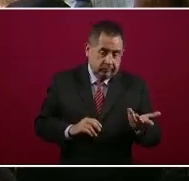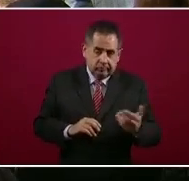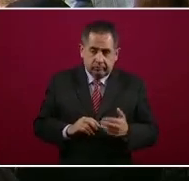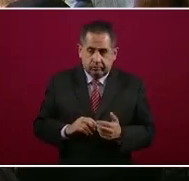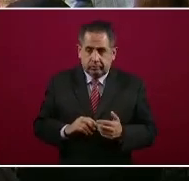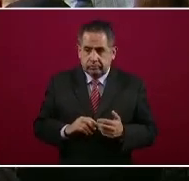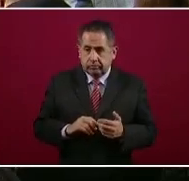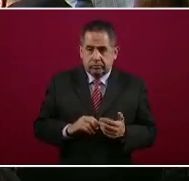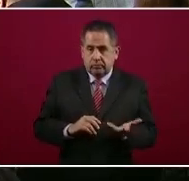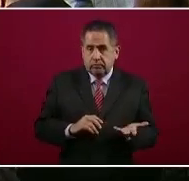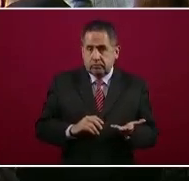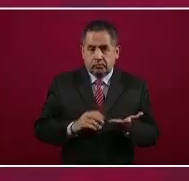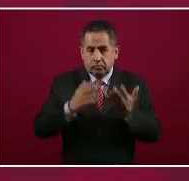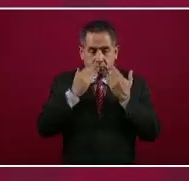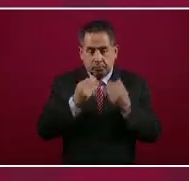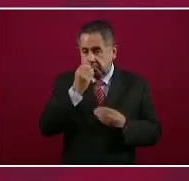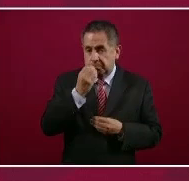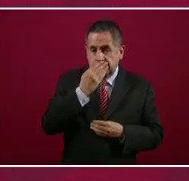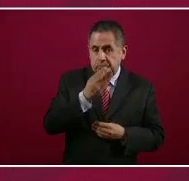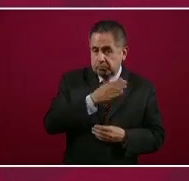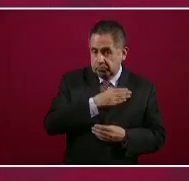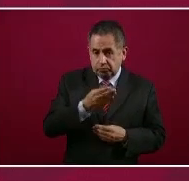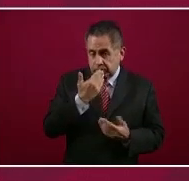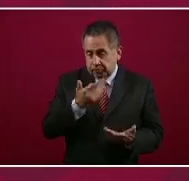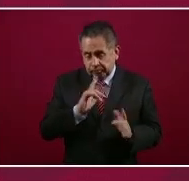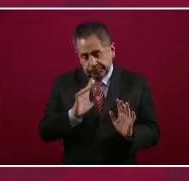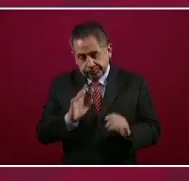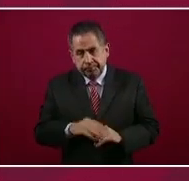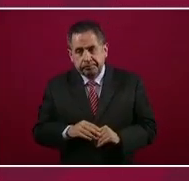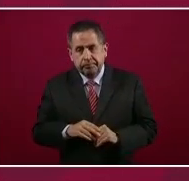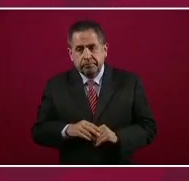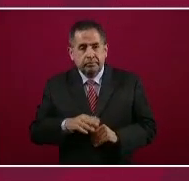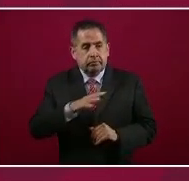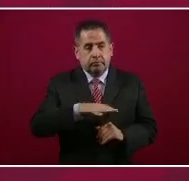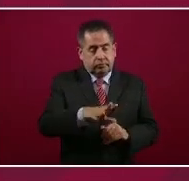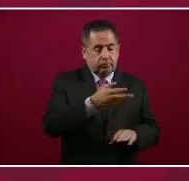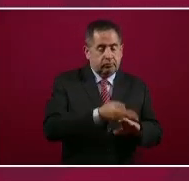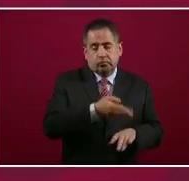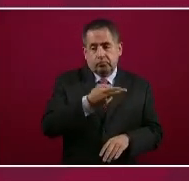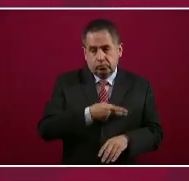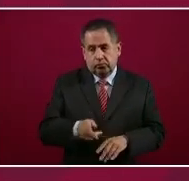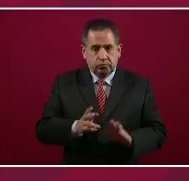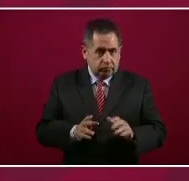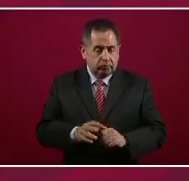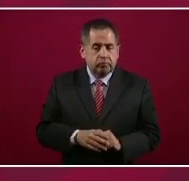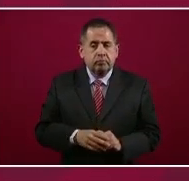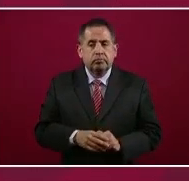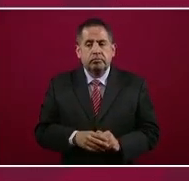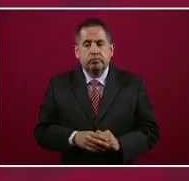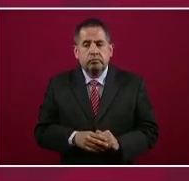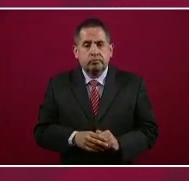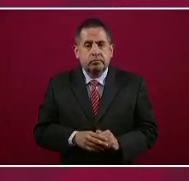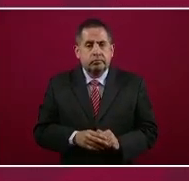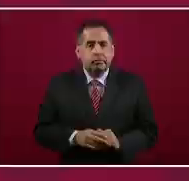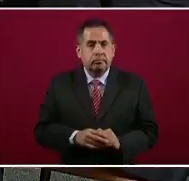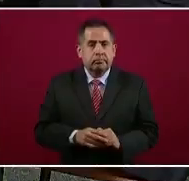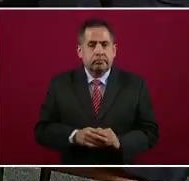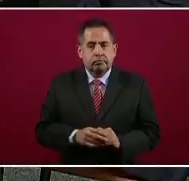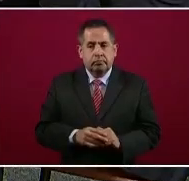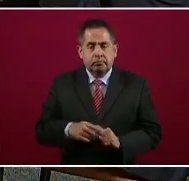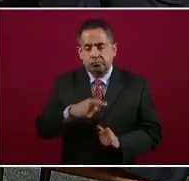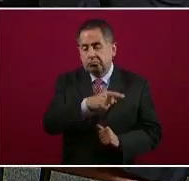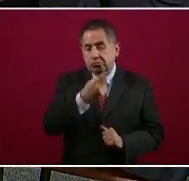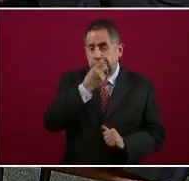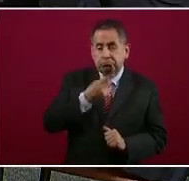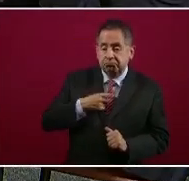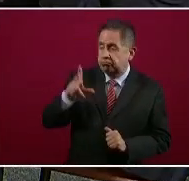la falta de alimentación que es una zona muy pobre esté deseando